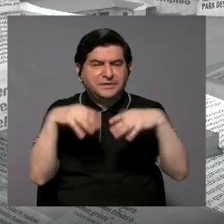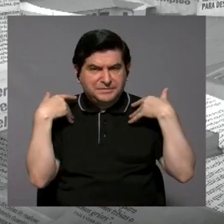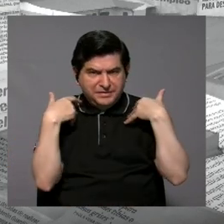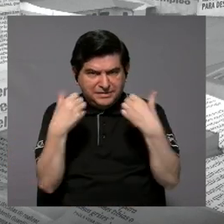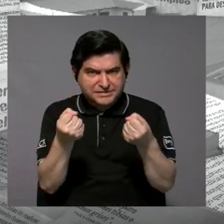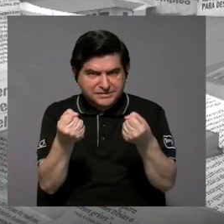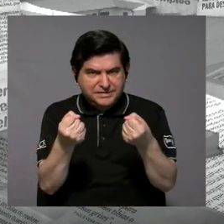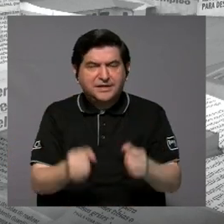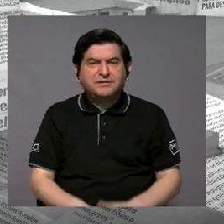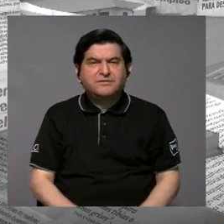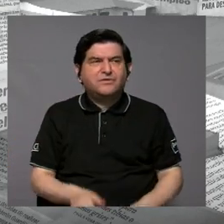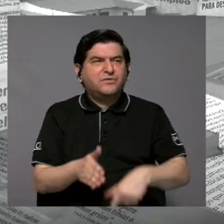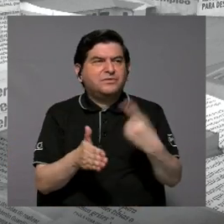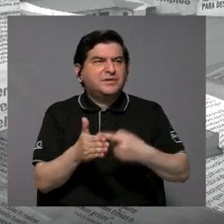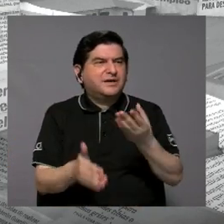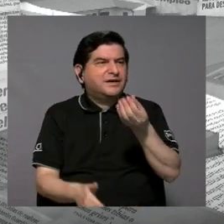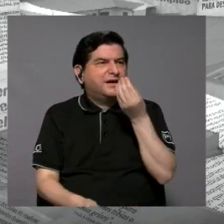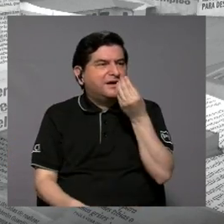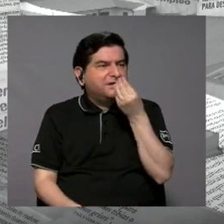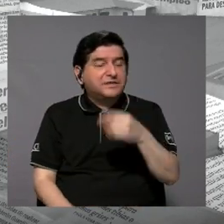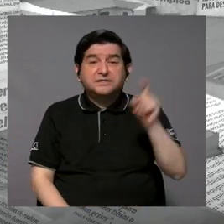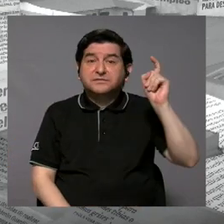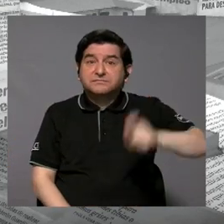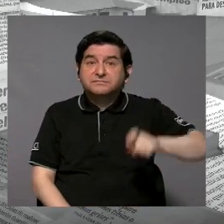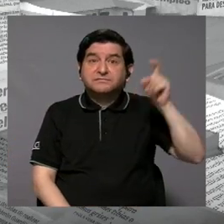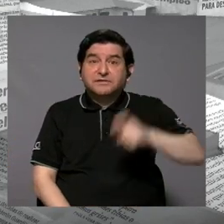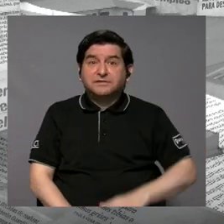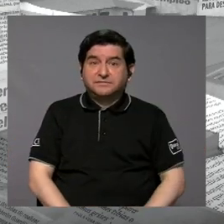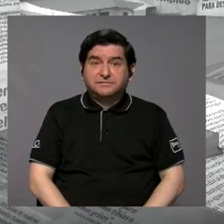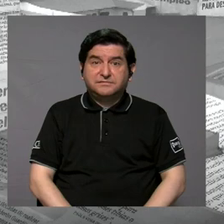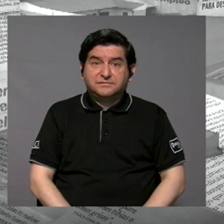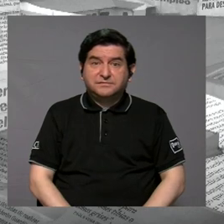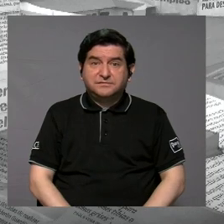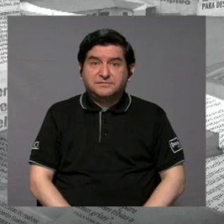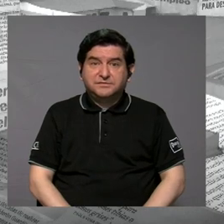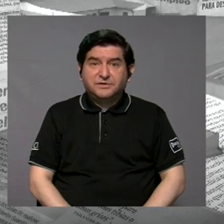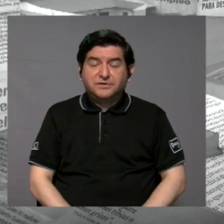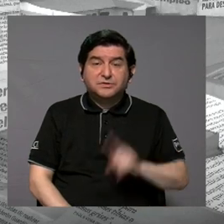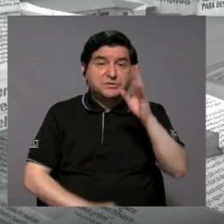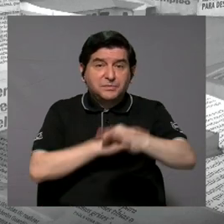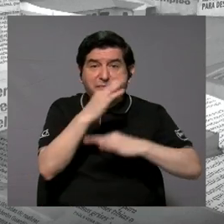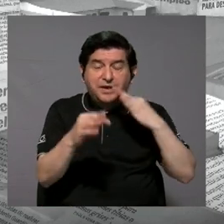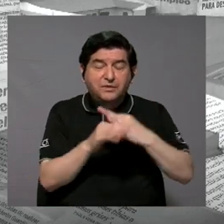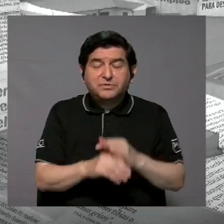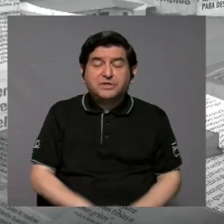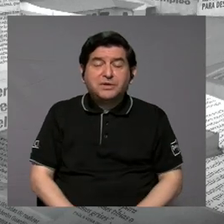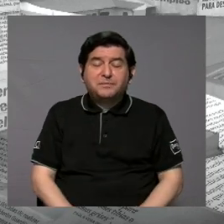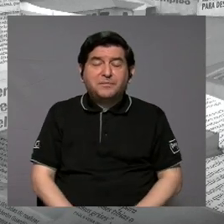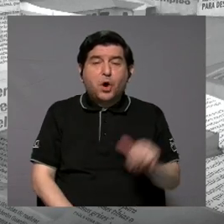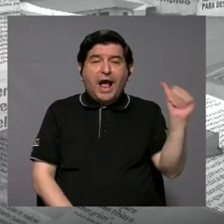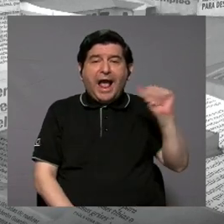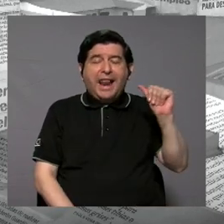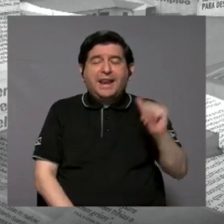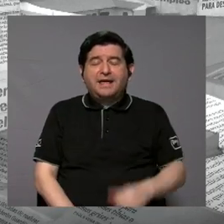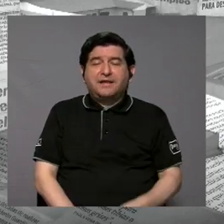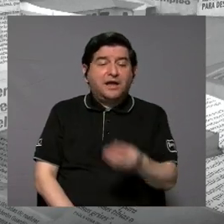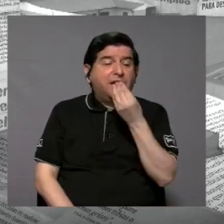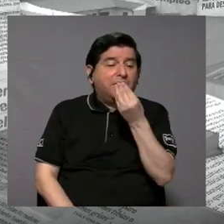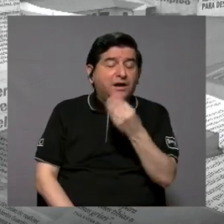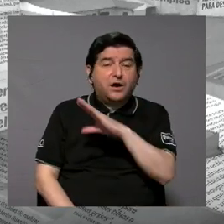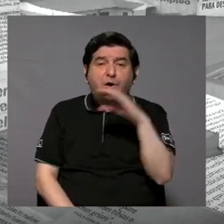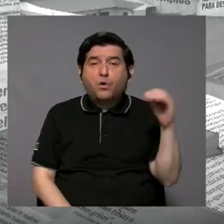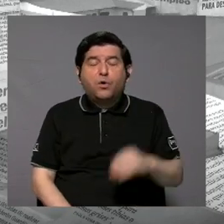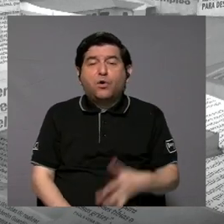salud, a veces hay alimentos que son necesarios para ciertos tipos de alergias alimentarias, uh-huh,